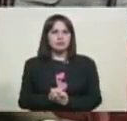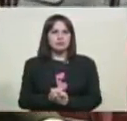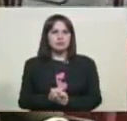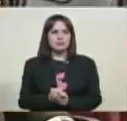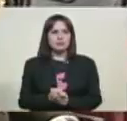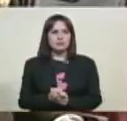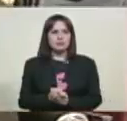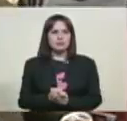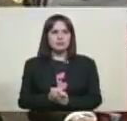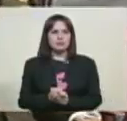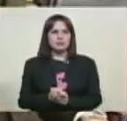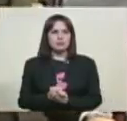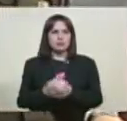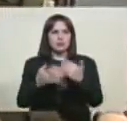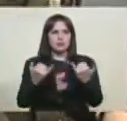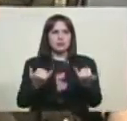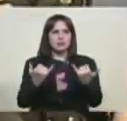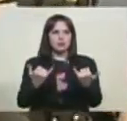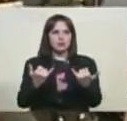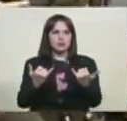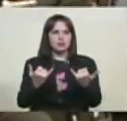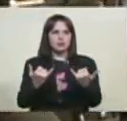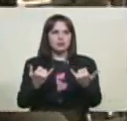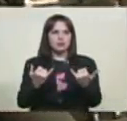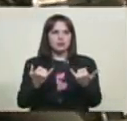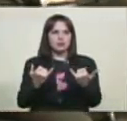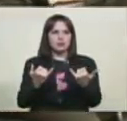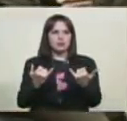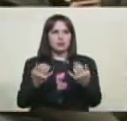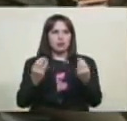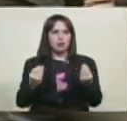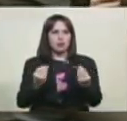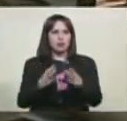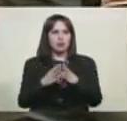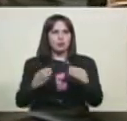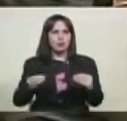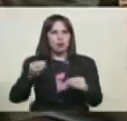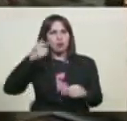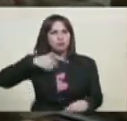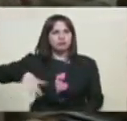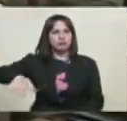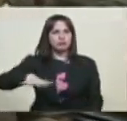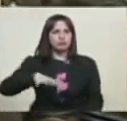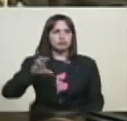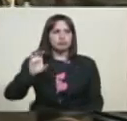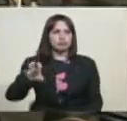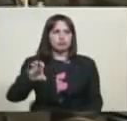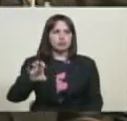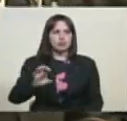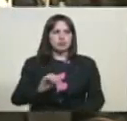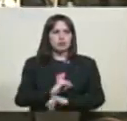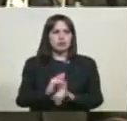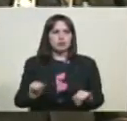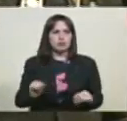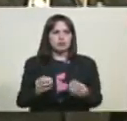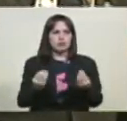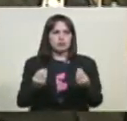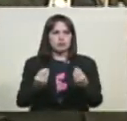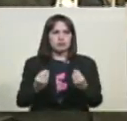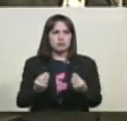increparon y junto al pueblo en todo el país lograron el milagro